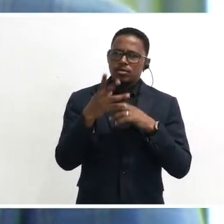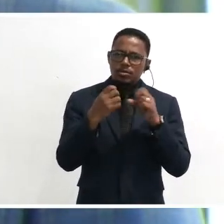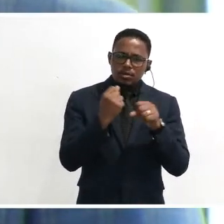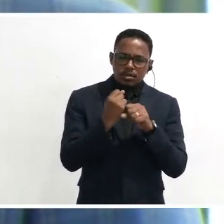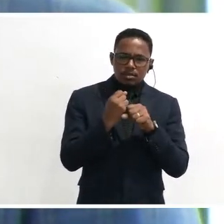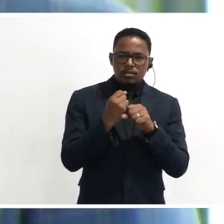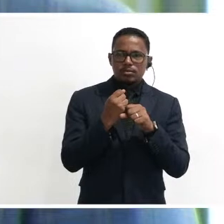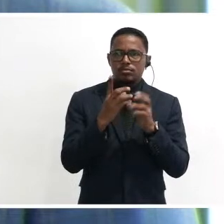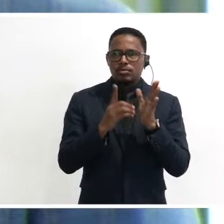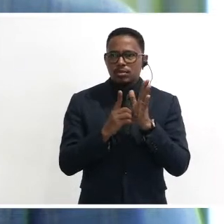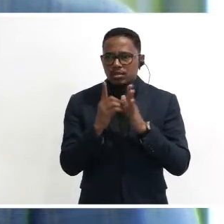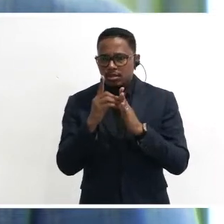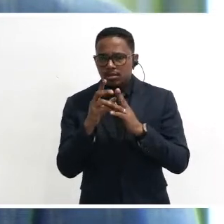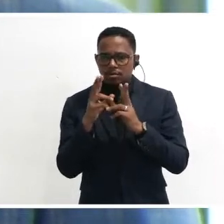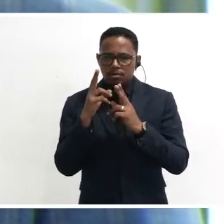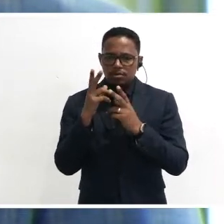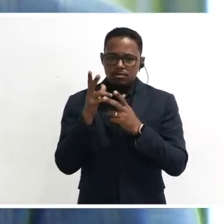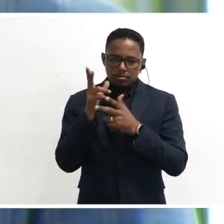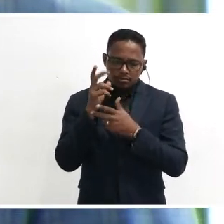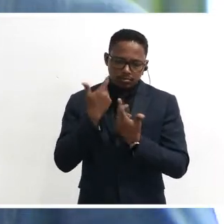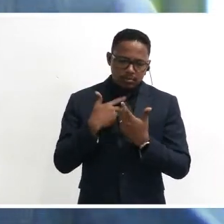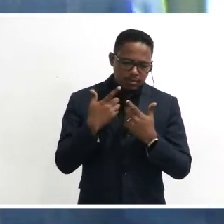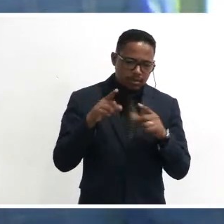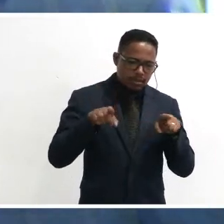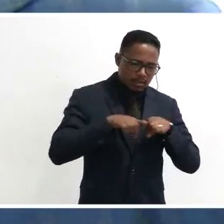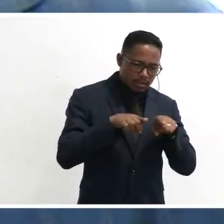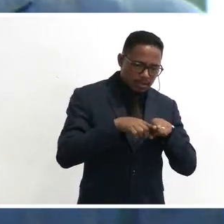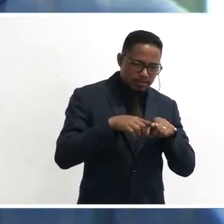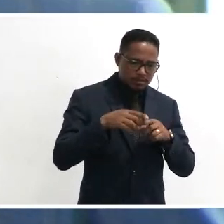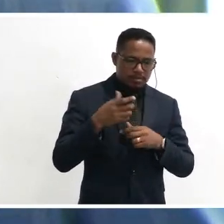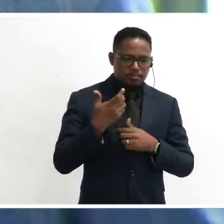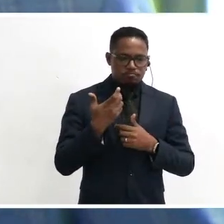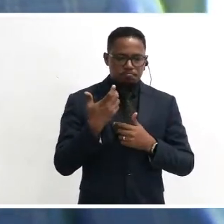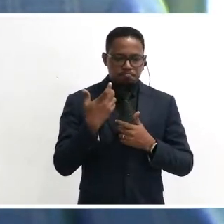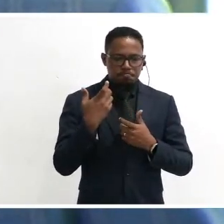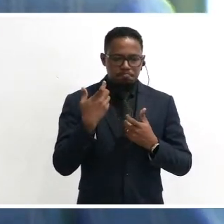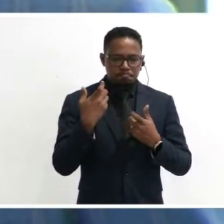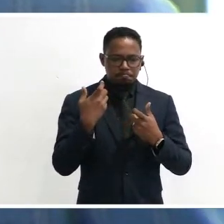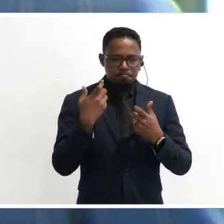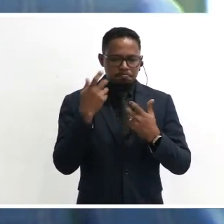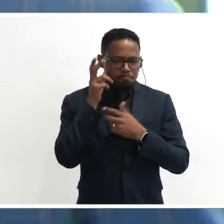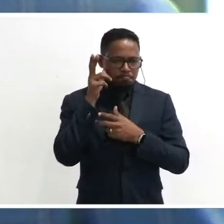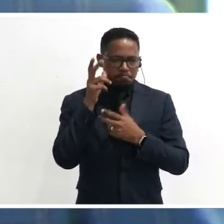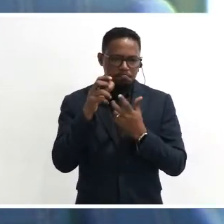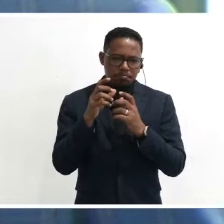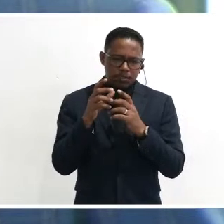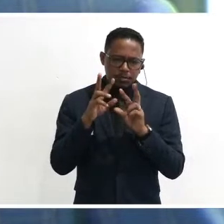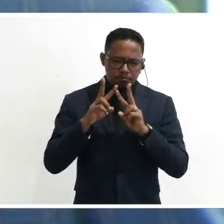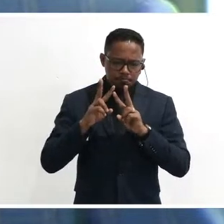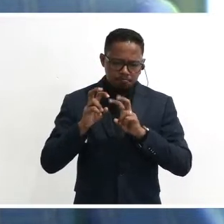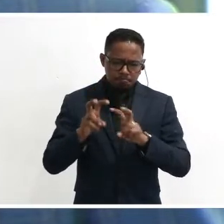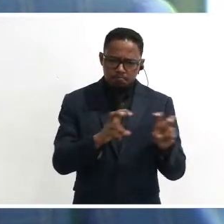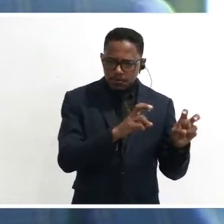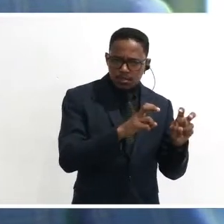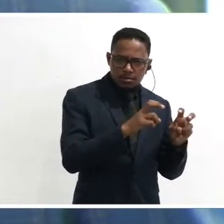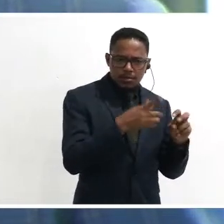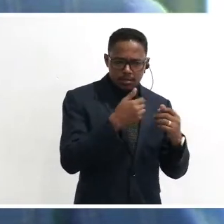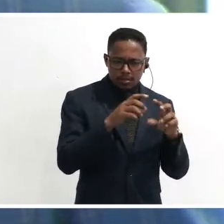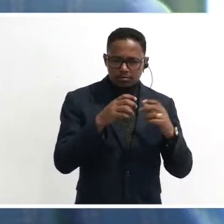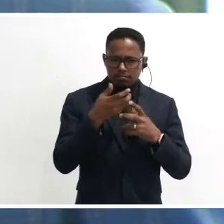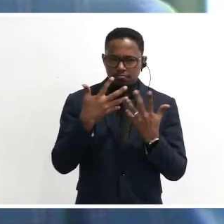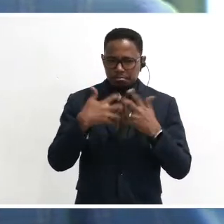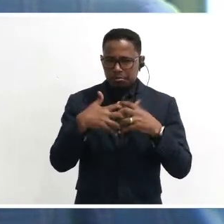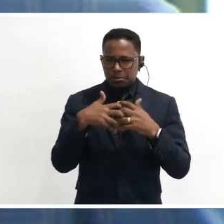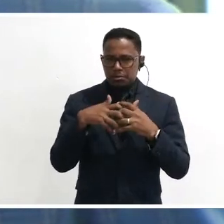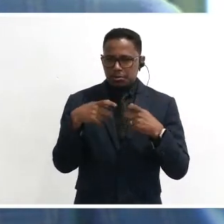investigación que se ha llevado a cabo para la industria de los semiconductores. Entonces, quiero, en la misma línea que usted comentaba,